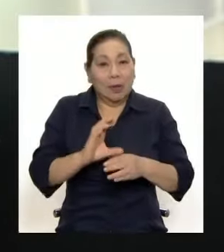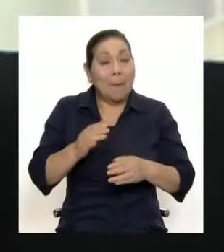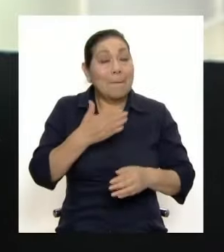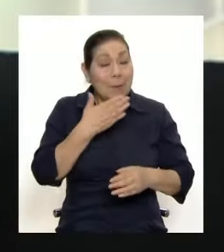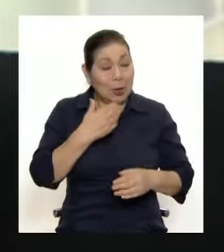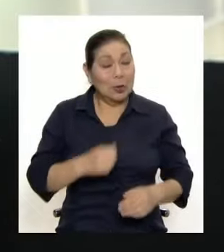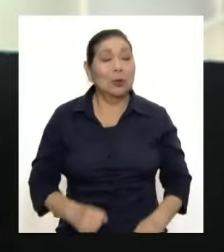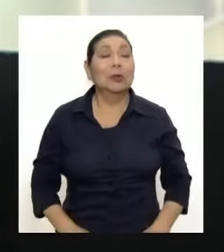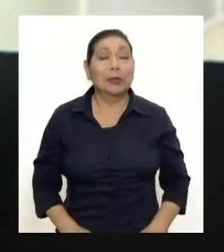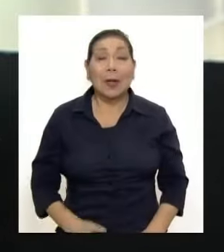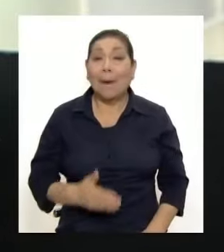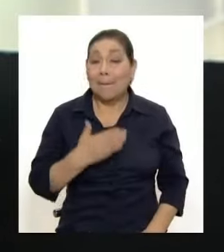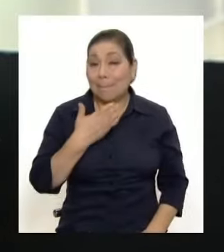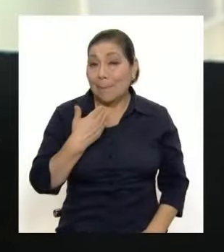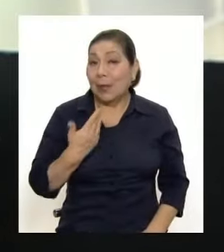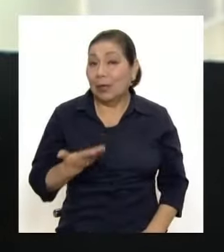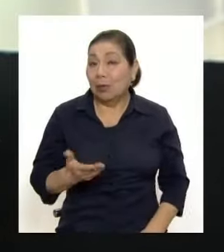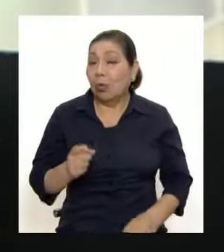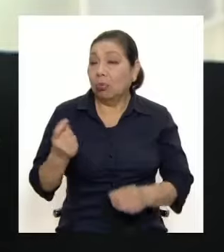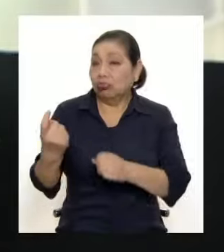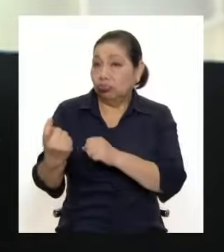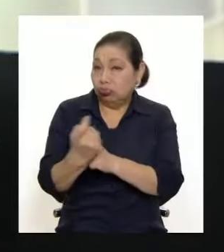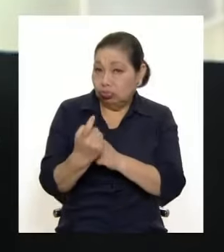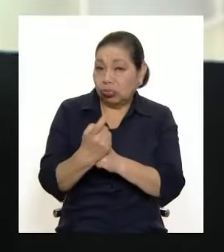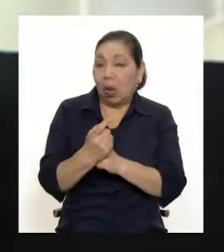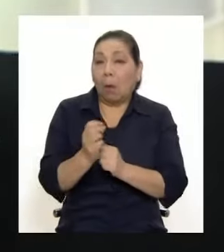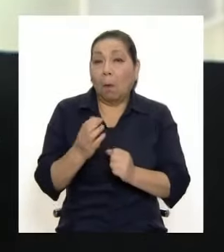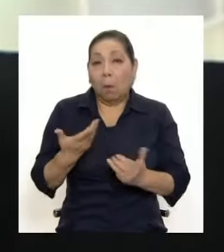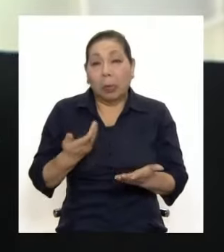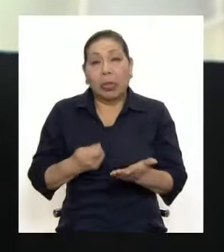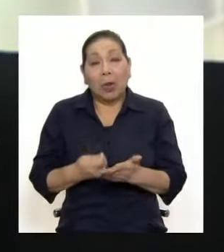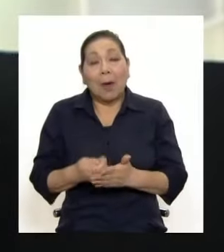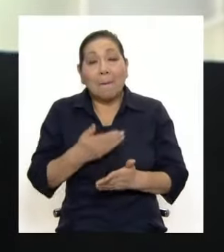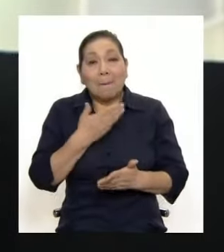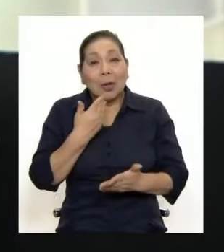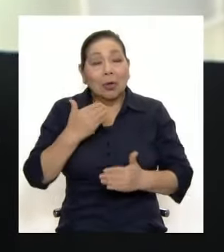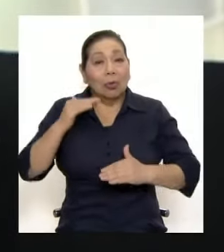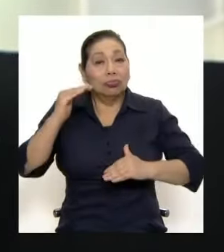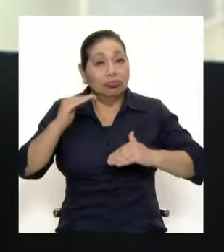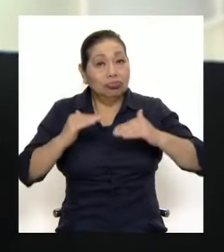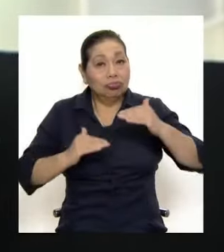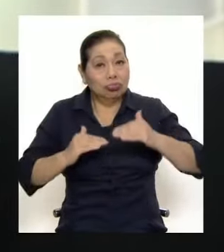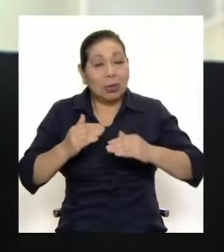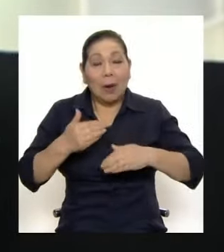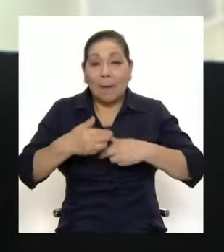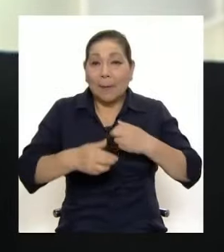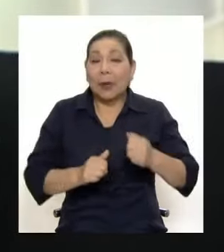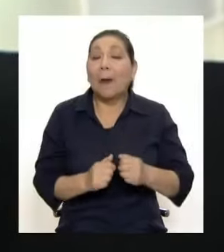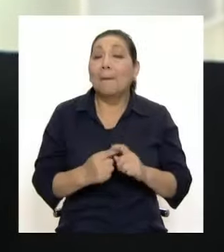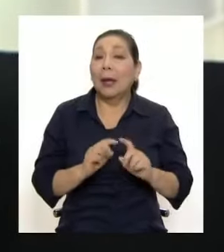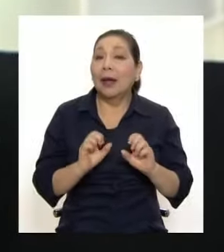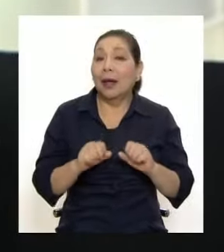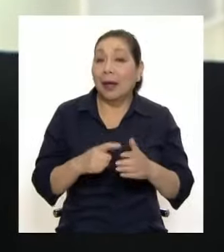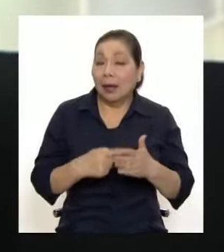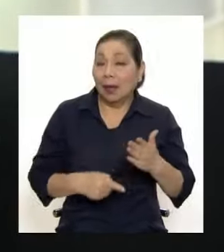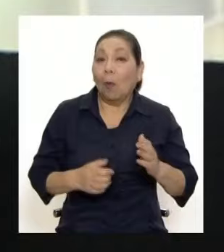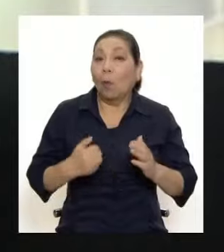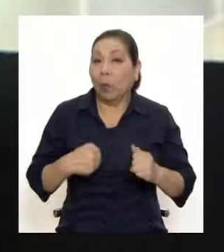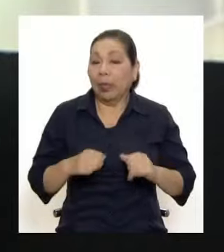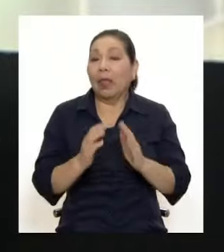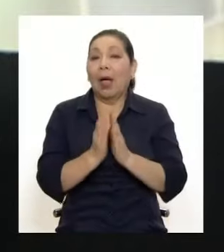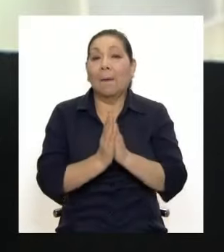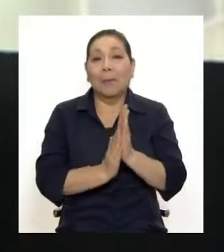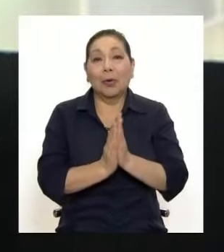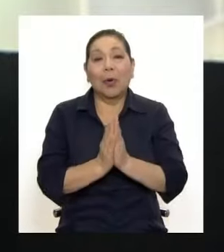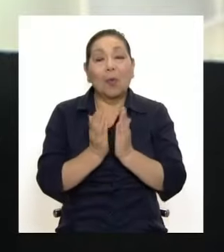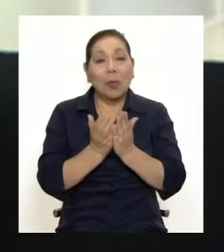mejorarnos no es mejorarnos capacitarnos poder adquirir mejores estándares también en la producción para que podamos aprovechar al